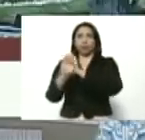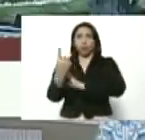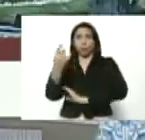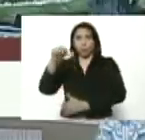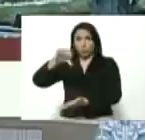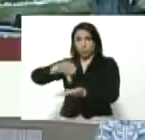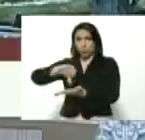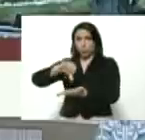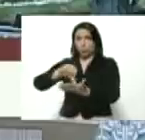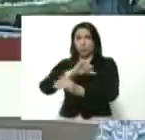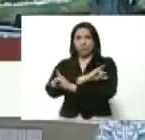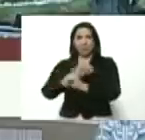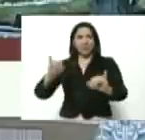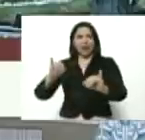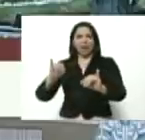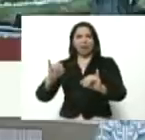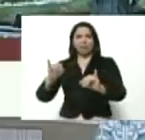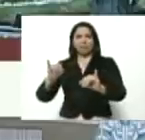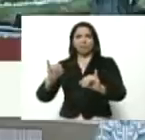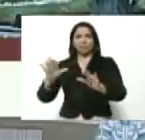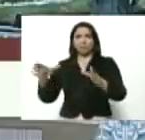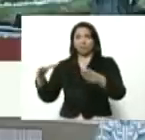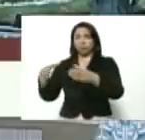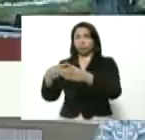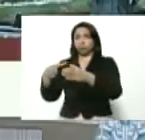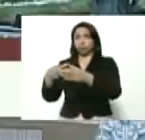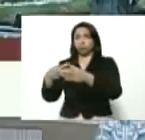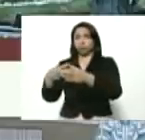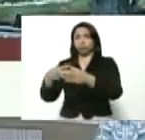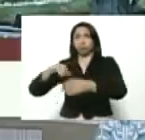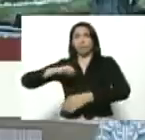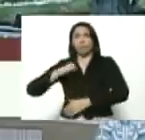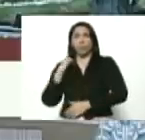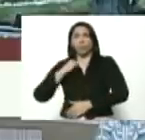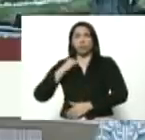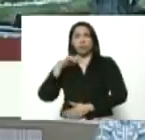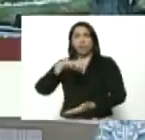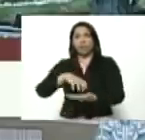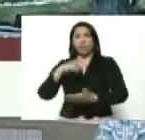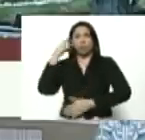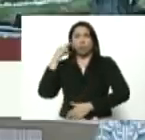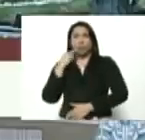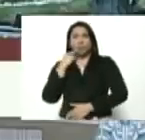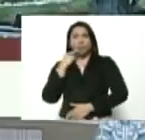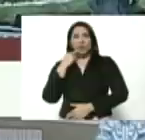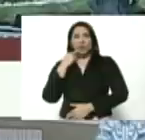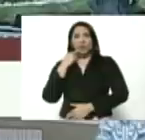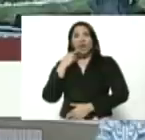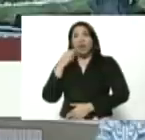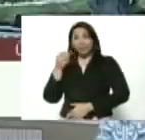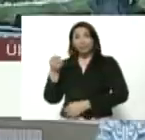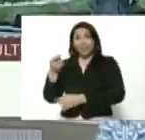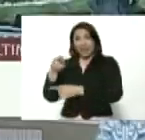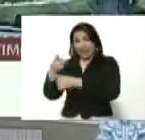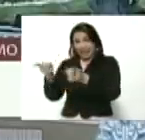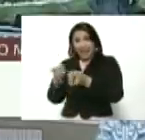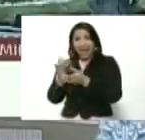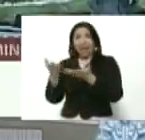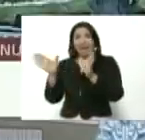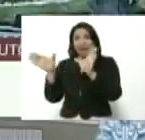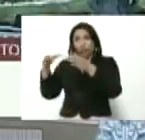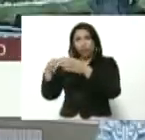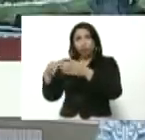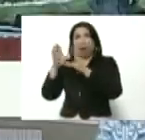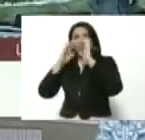que ya ha sido confinado en la policía del estado bolívar que estaban atendiendo el puesto de atención